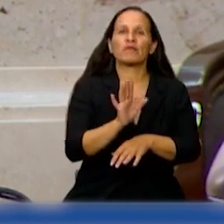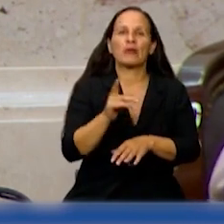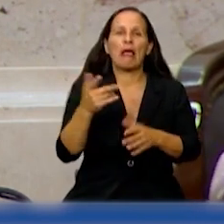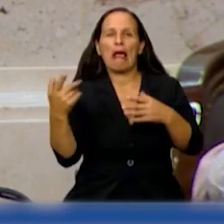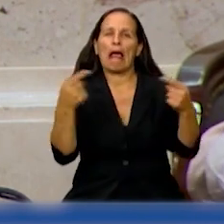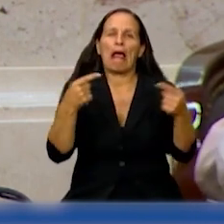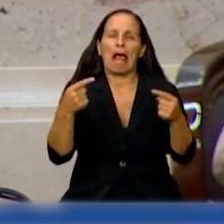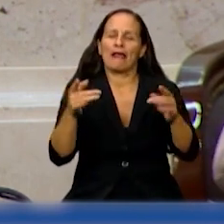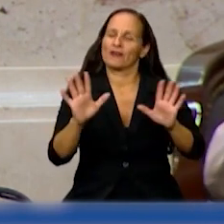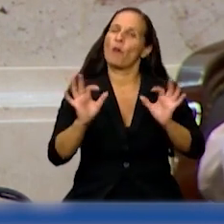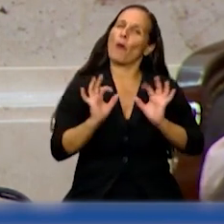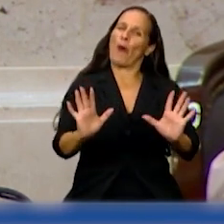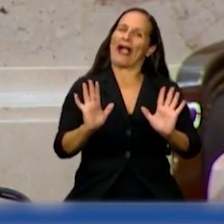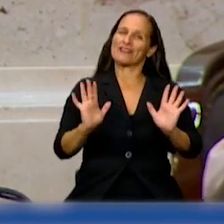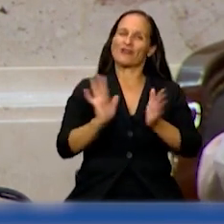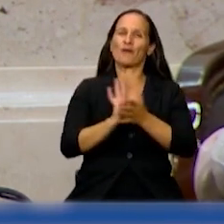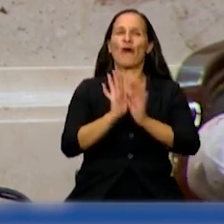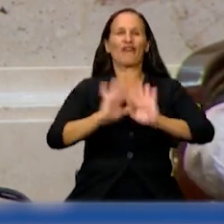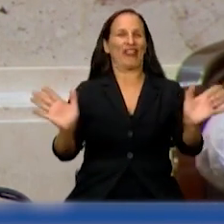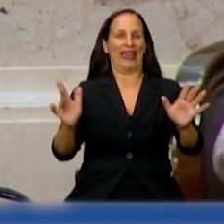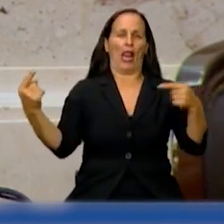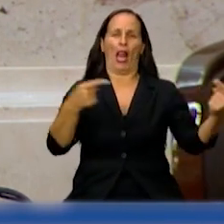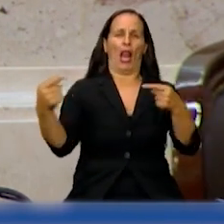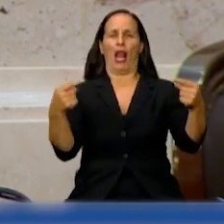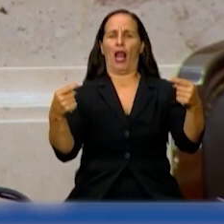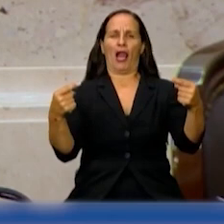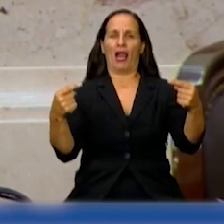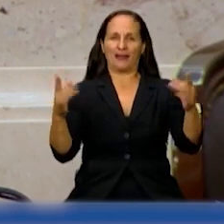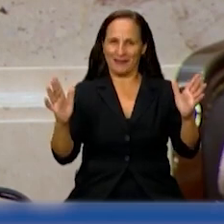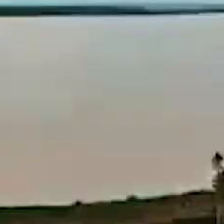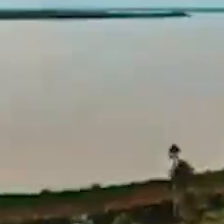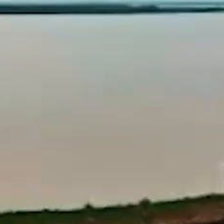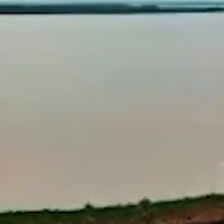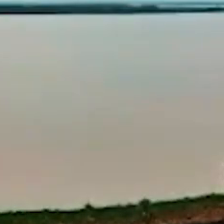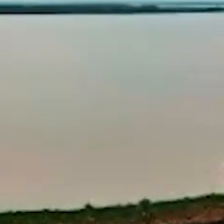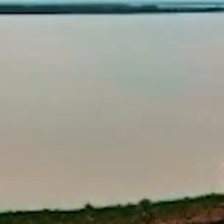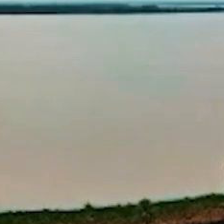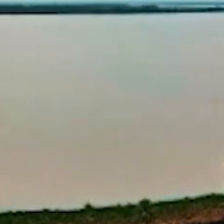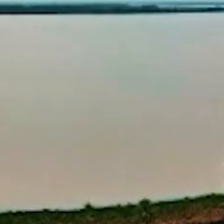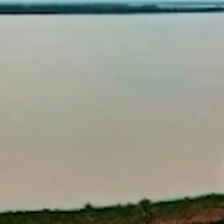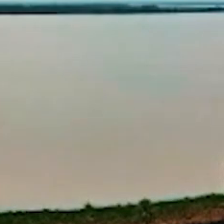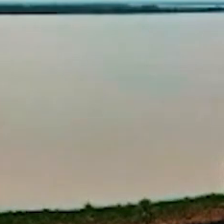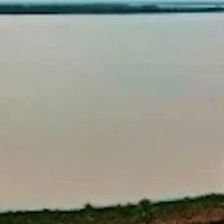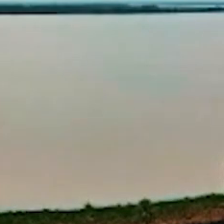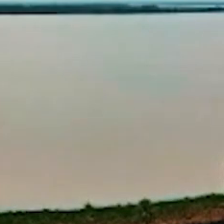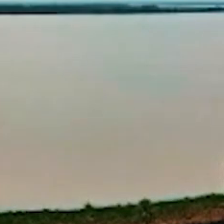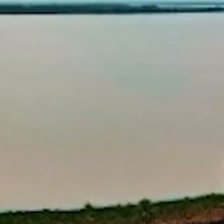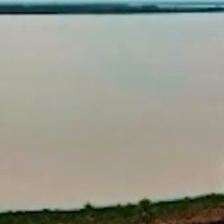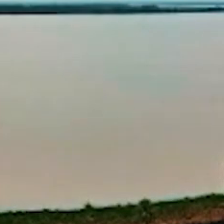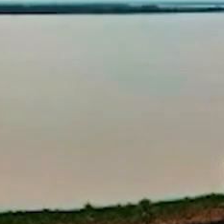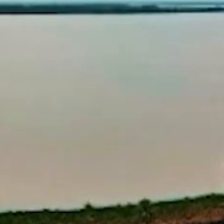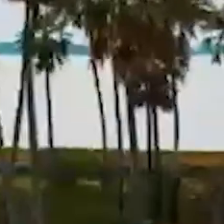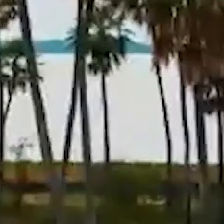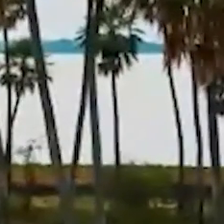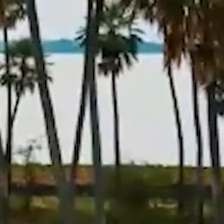la grieta, son políticas que es aceptada por todos, absolutamente por todos los